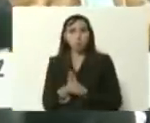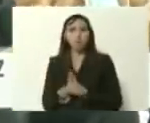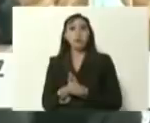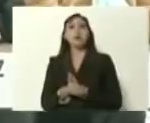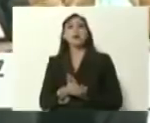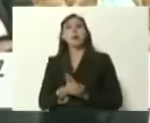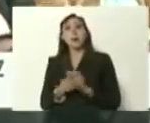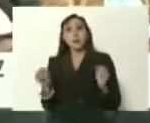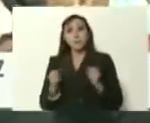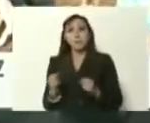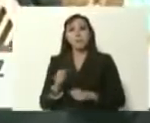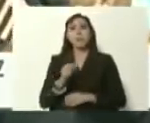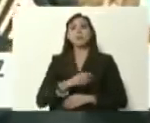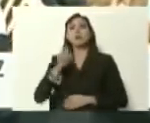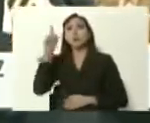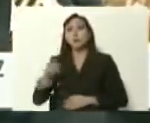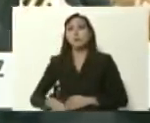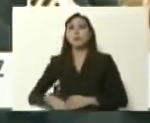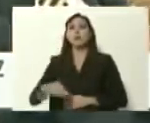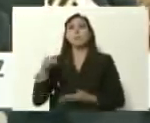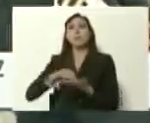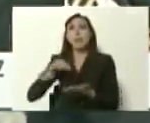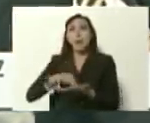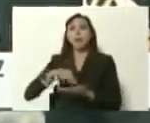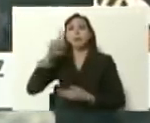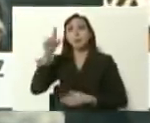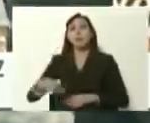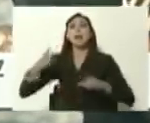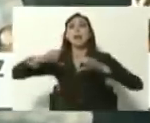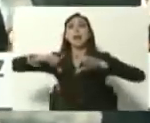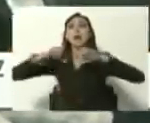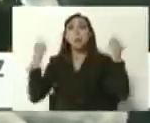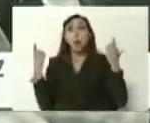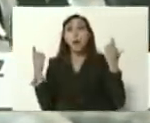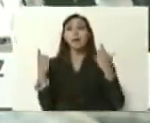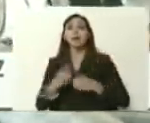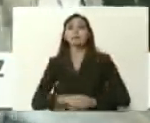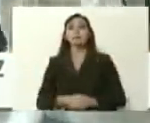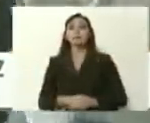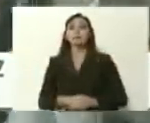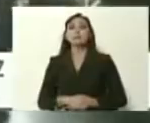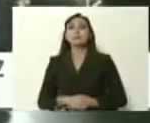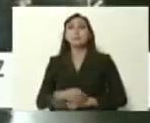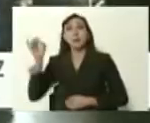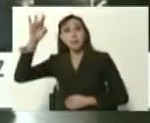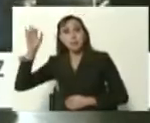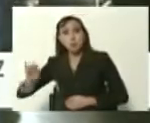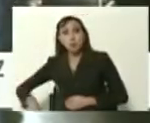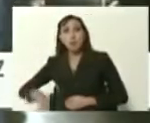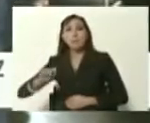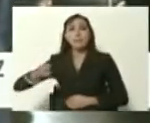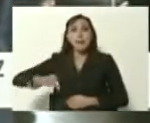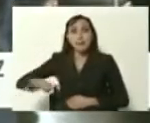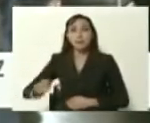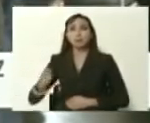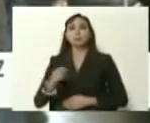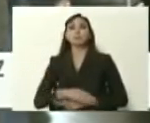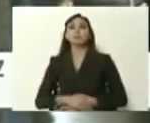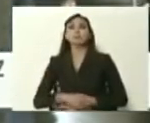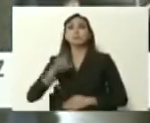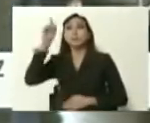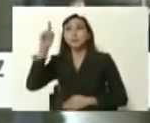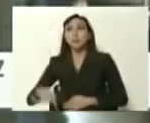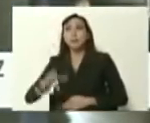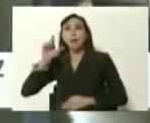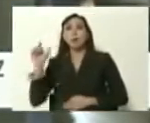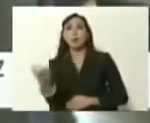Mirandinos, pastores de La Guaira, pastores de los Valles del Tuy, pastores de